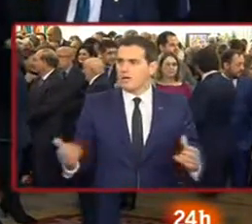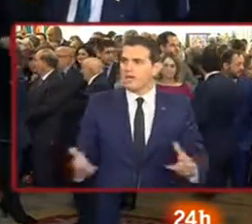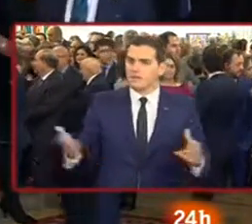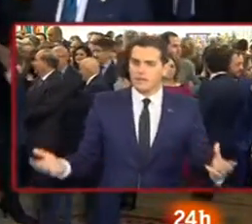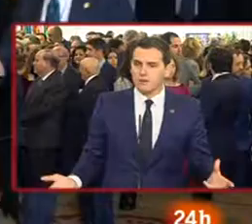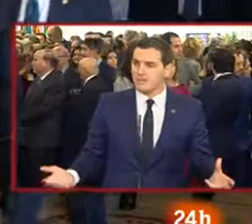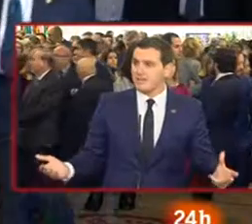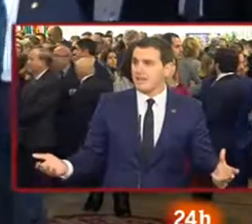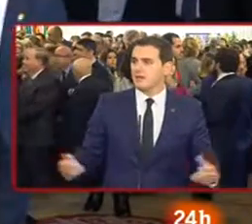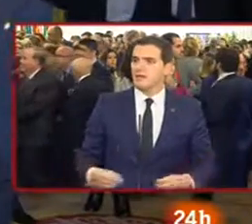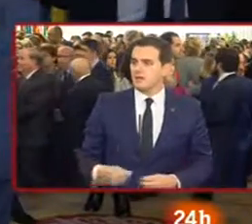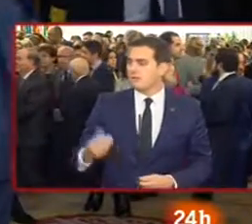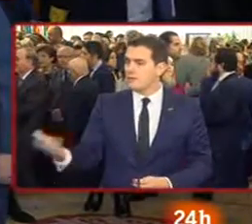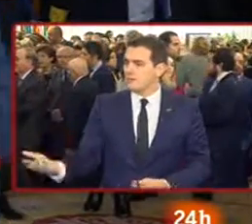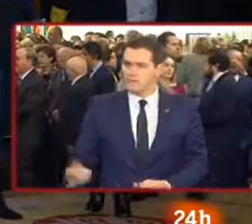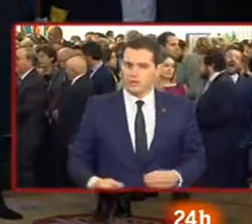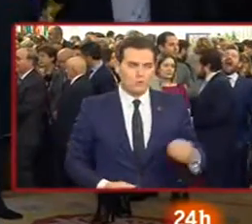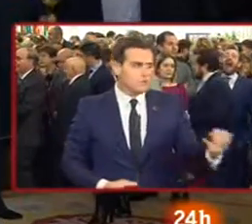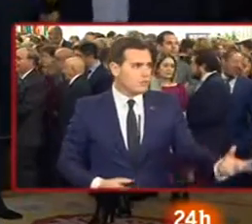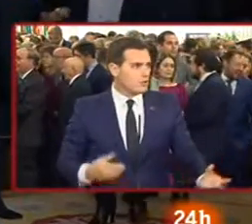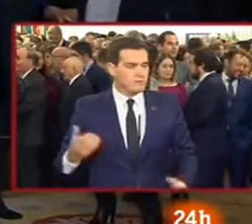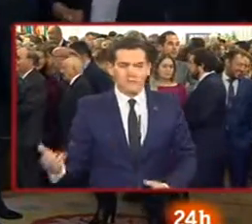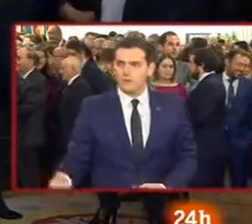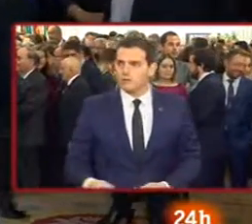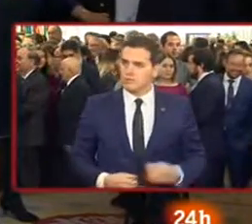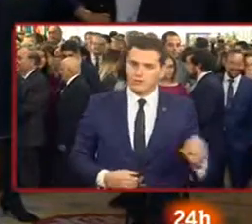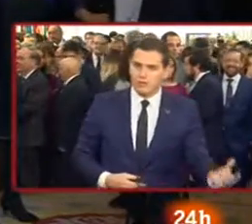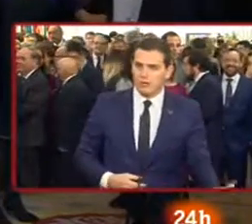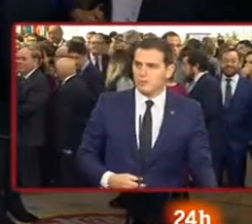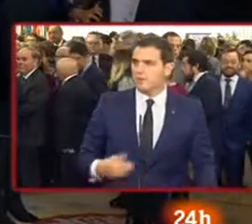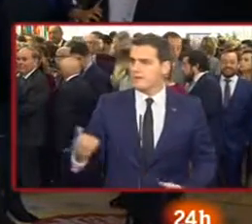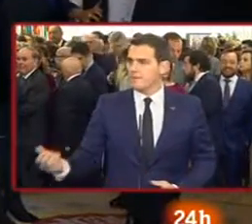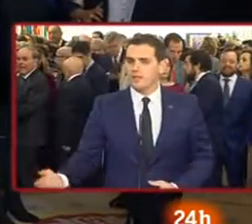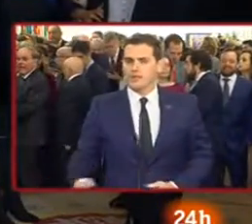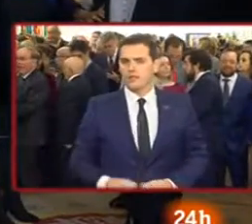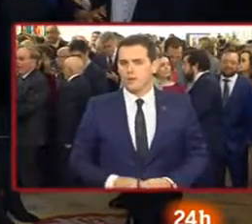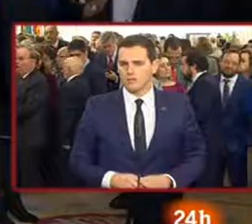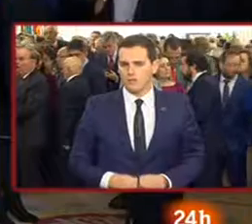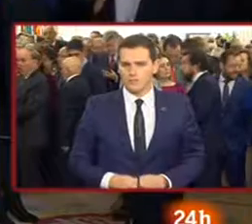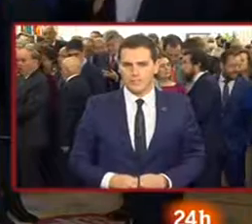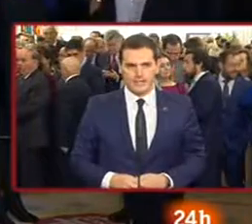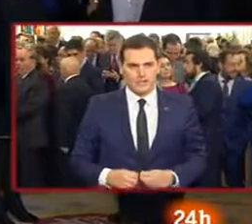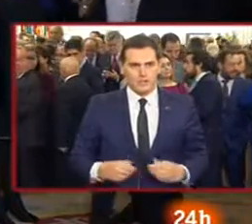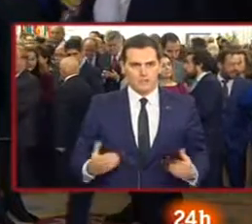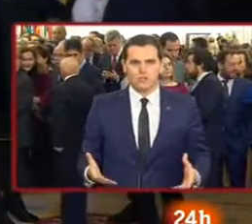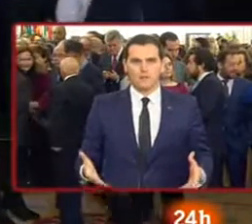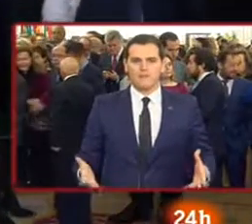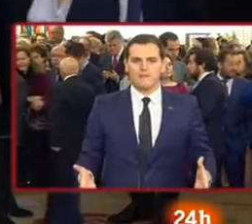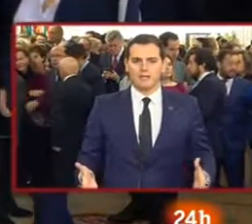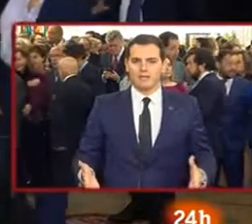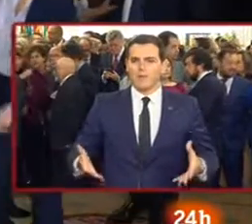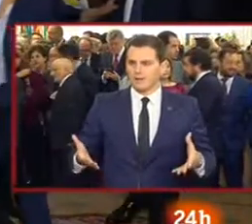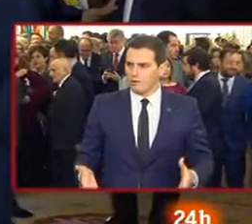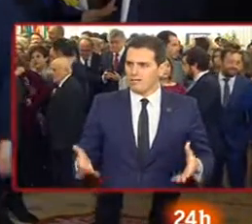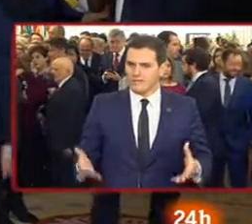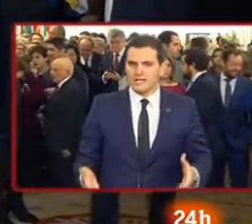quieren una nación de naciones, que quieren dar privilegios a unos territorios frente a otros, a unos ciudadanos de primera y ciudadanos de segunda. Así que nosotros vamos a